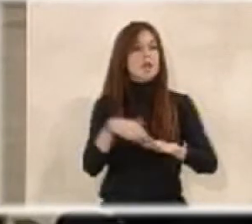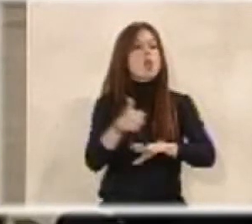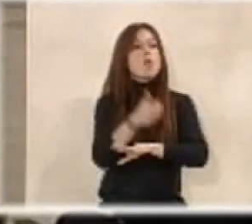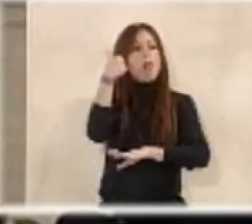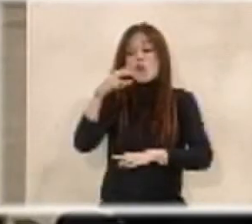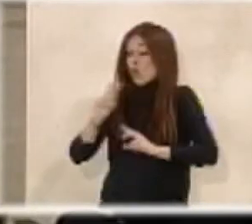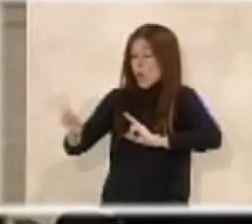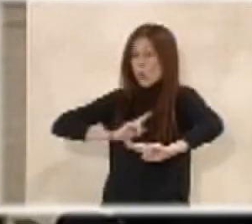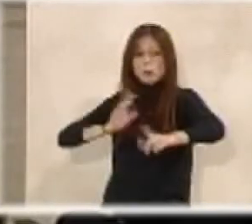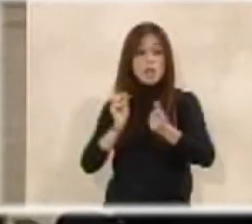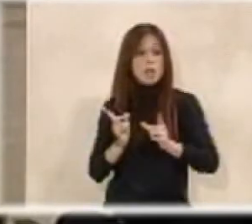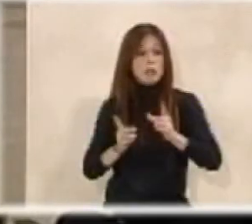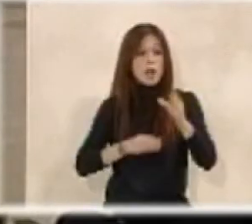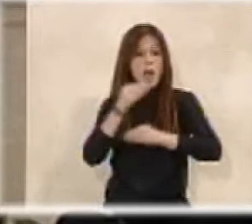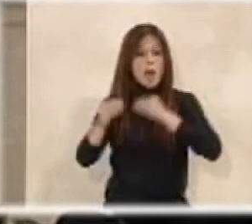¿Nada más?